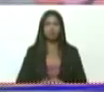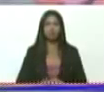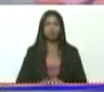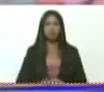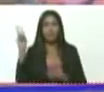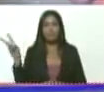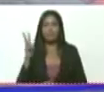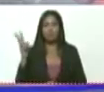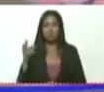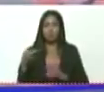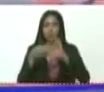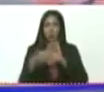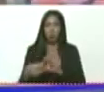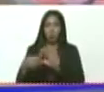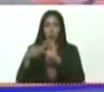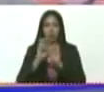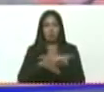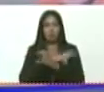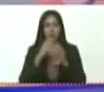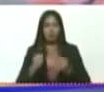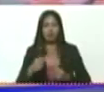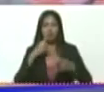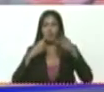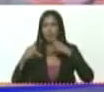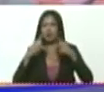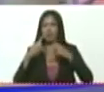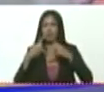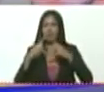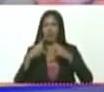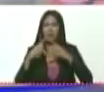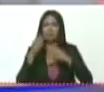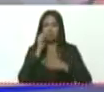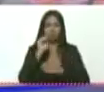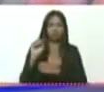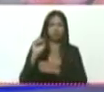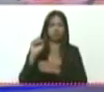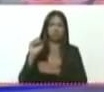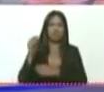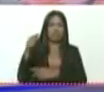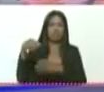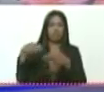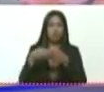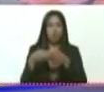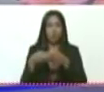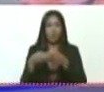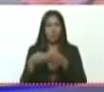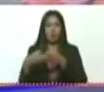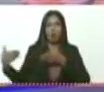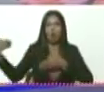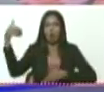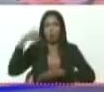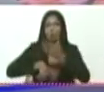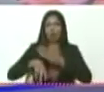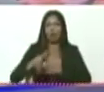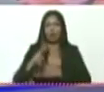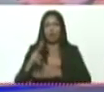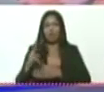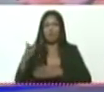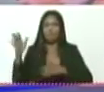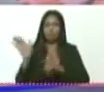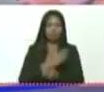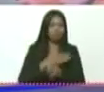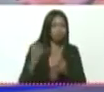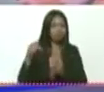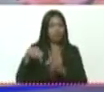Y que unamos fuerza política y moral para repudiar este intento de velado de golpe de Estado y de asalto violento